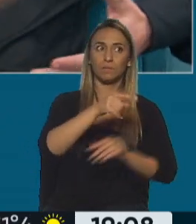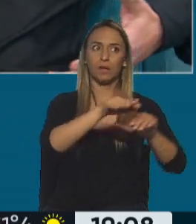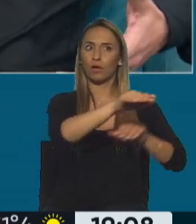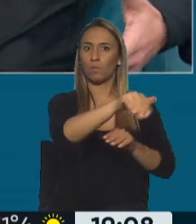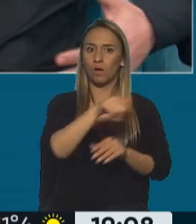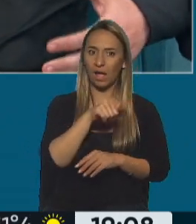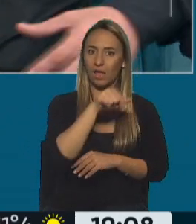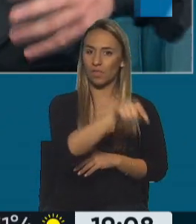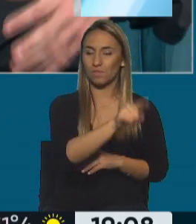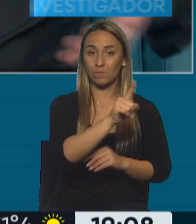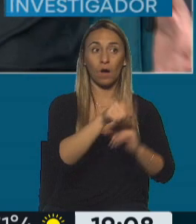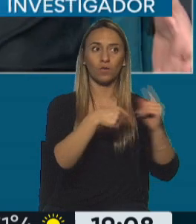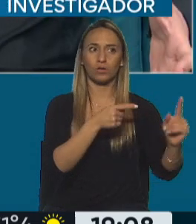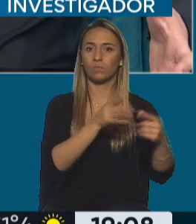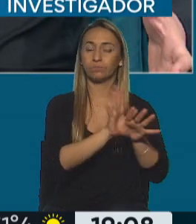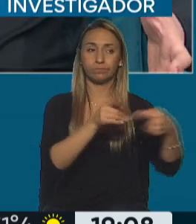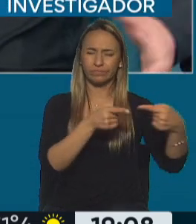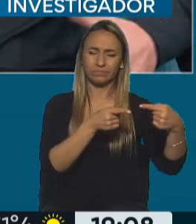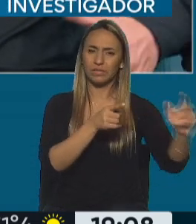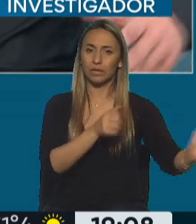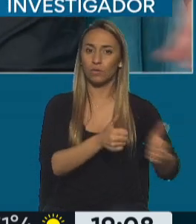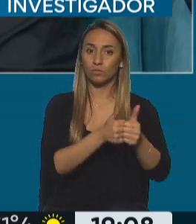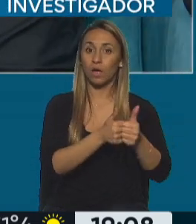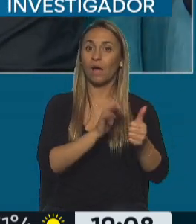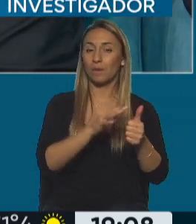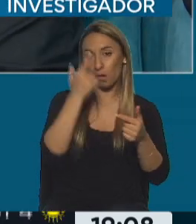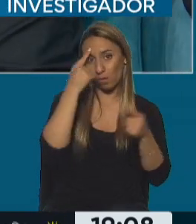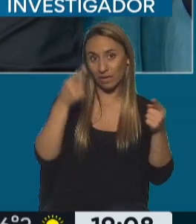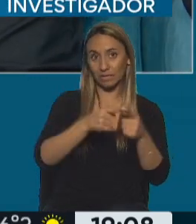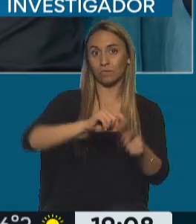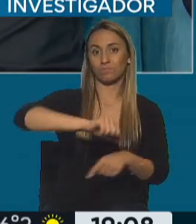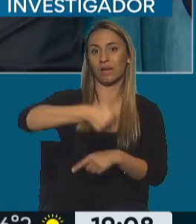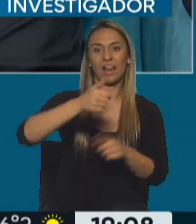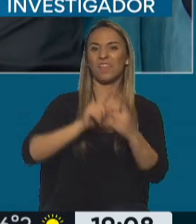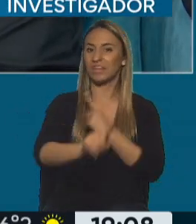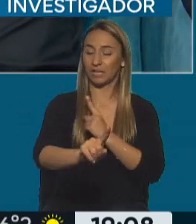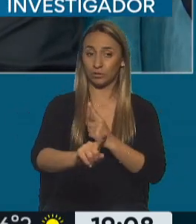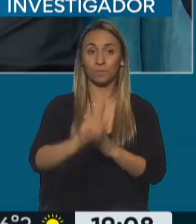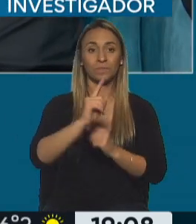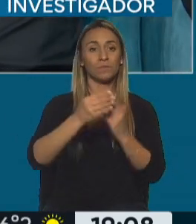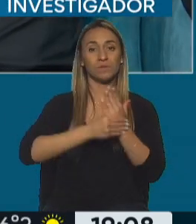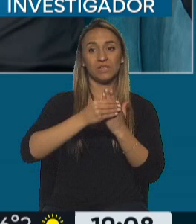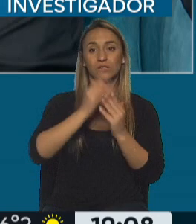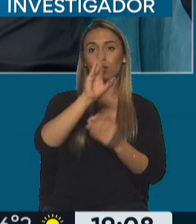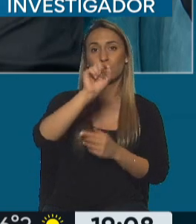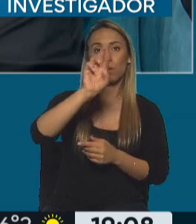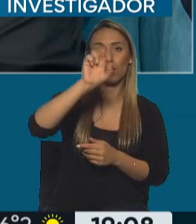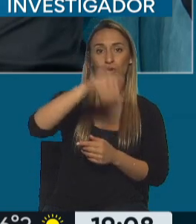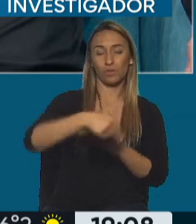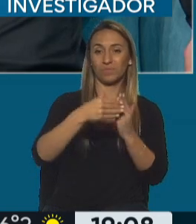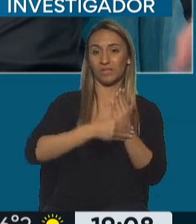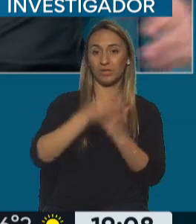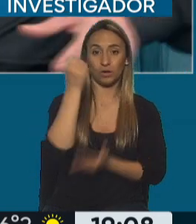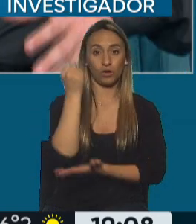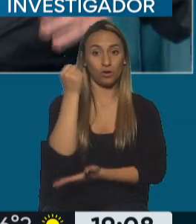de ampliación hacia el centro con el objetivo de ganar en primera vuelta. Nos dijo acá el otro día Atilio Borón que el ministro de Economía posible puede ser un ex Banco de Boston.